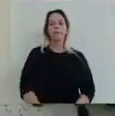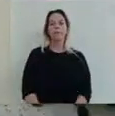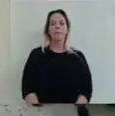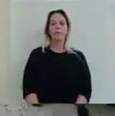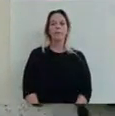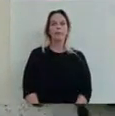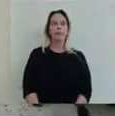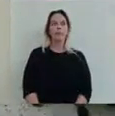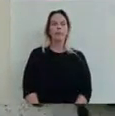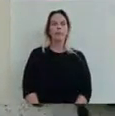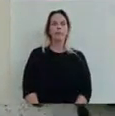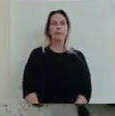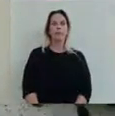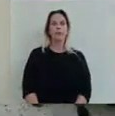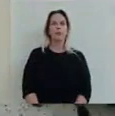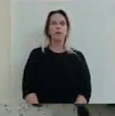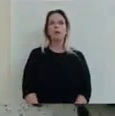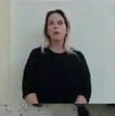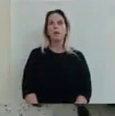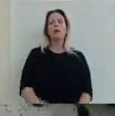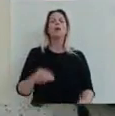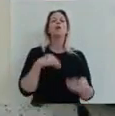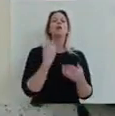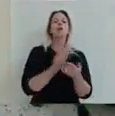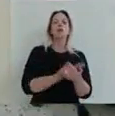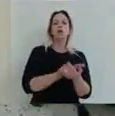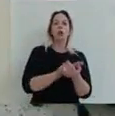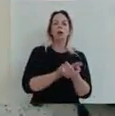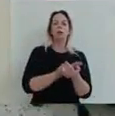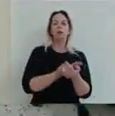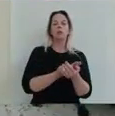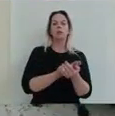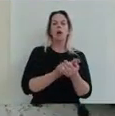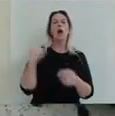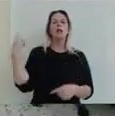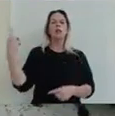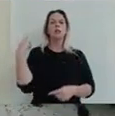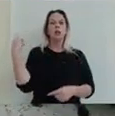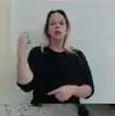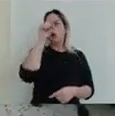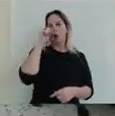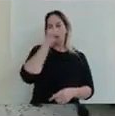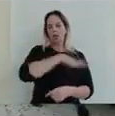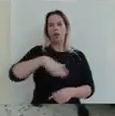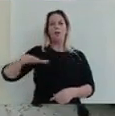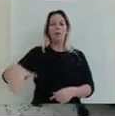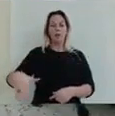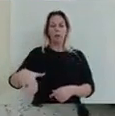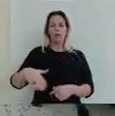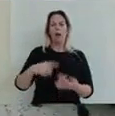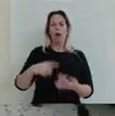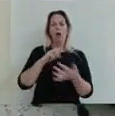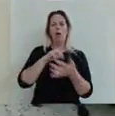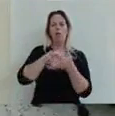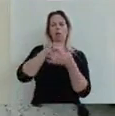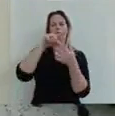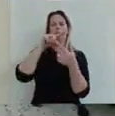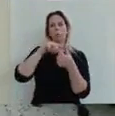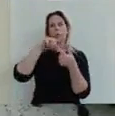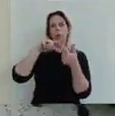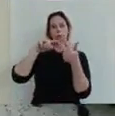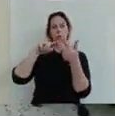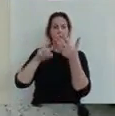Nota enviada por directoras y representantes legales de los Jardines de Infantes Girasoles, Angelito, Peques y Guardería Sueño de Papeles,